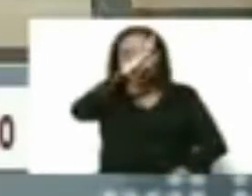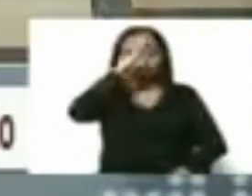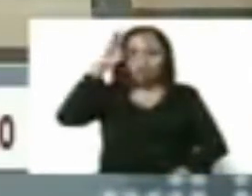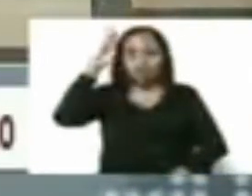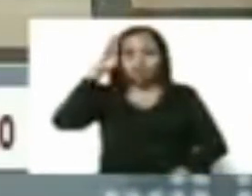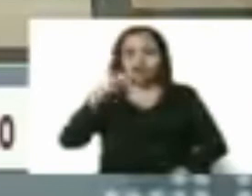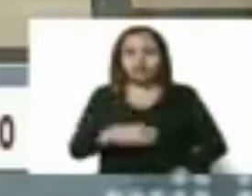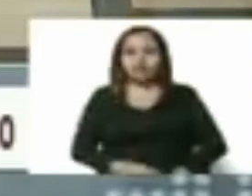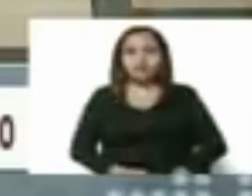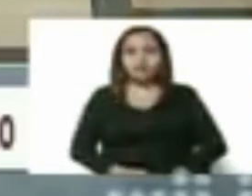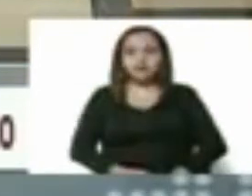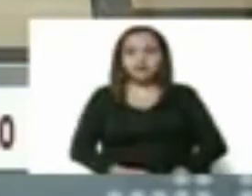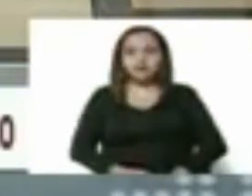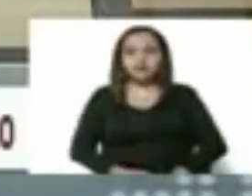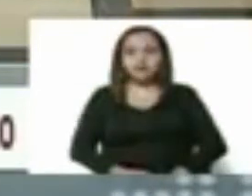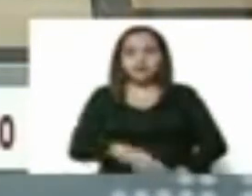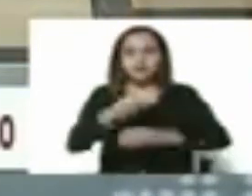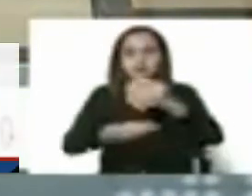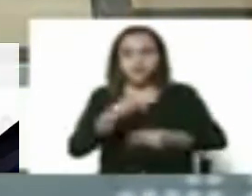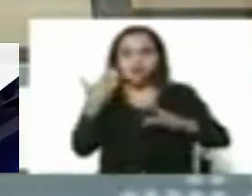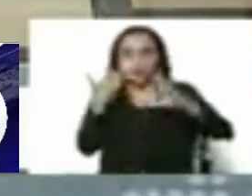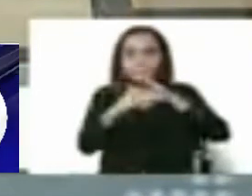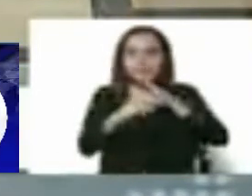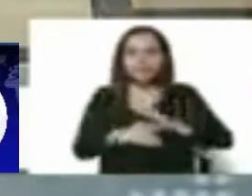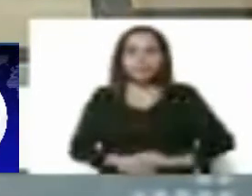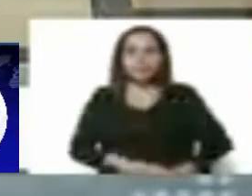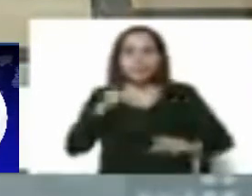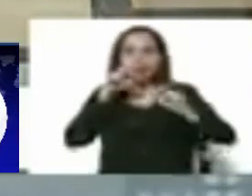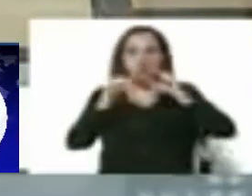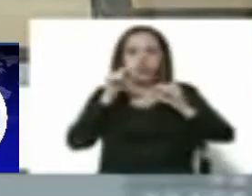Diosdado Cabello. Asimismo, aseguró que Omar Prieto ya se encuentra